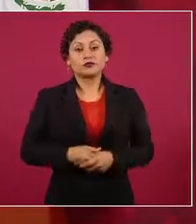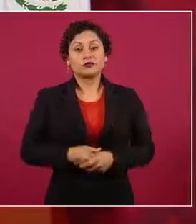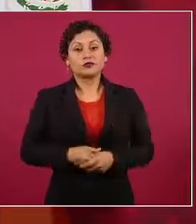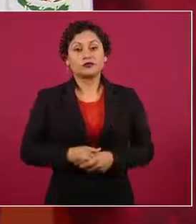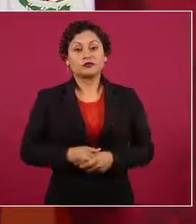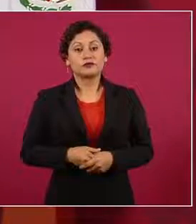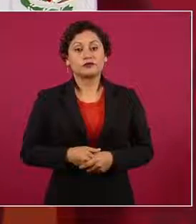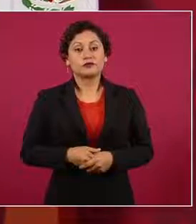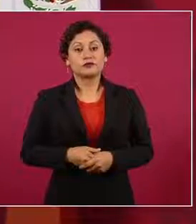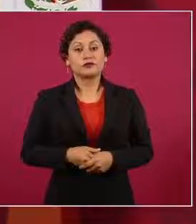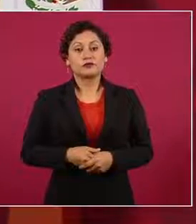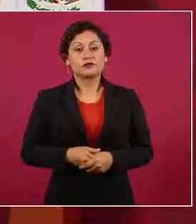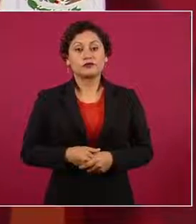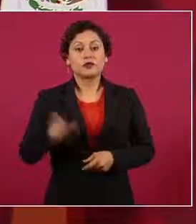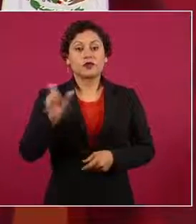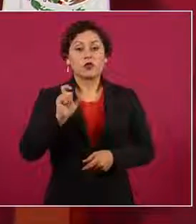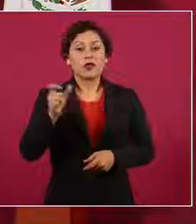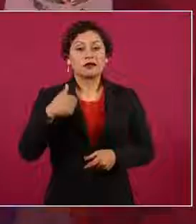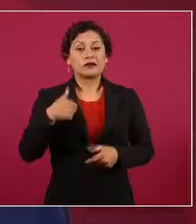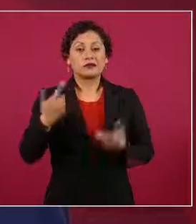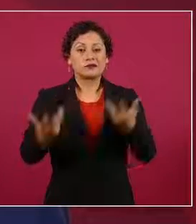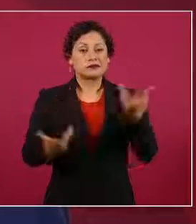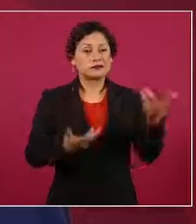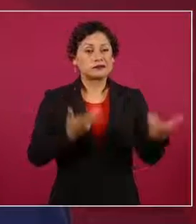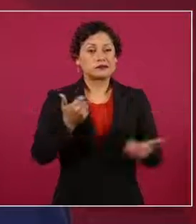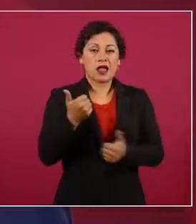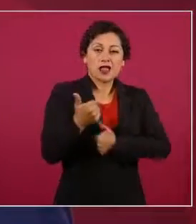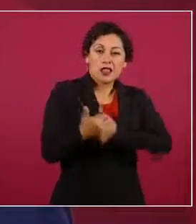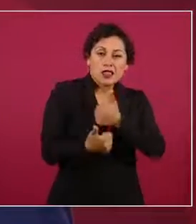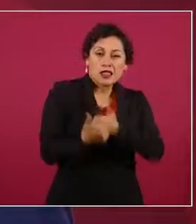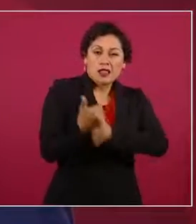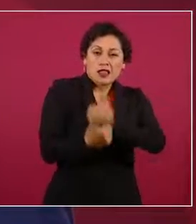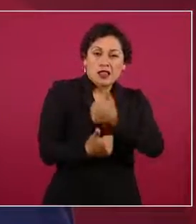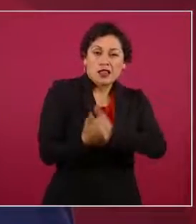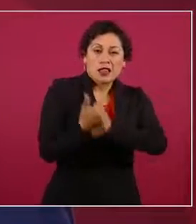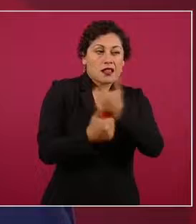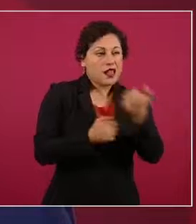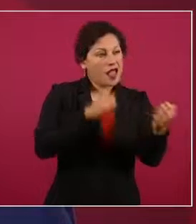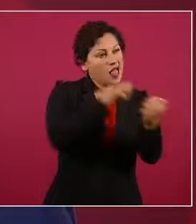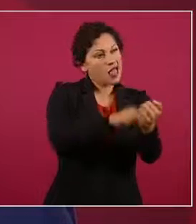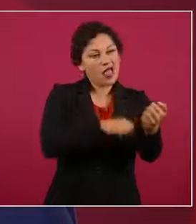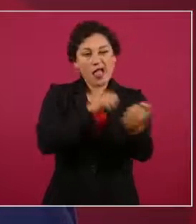el fin justifica los medios, como decía Maquiavelo.